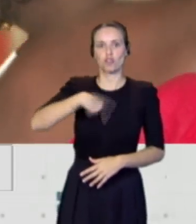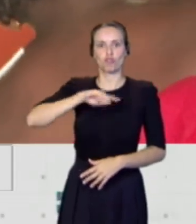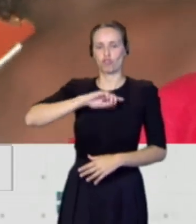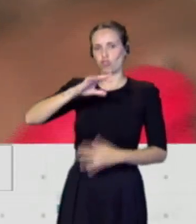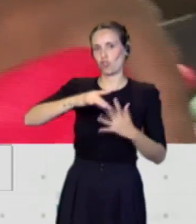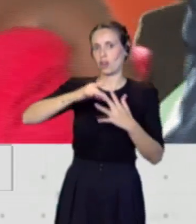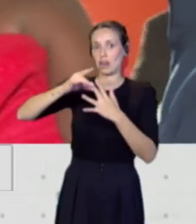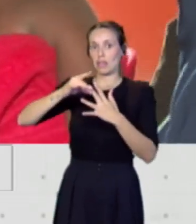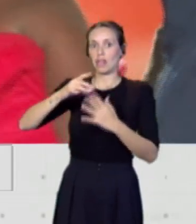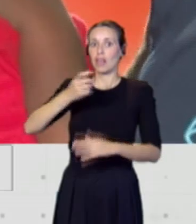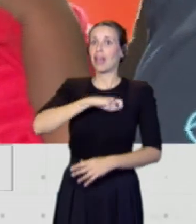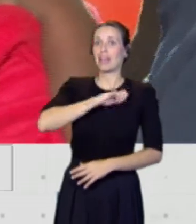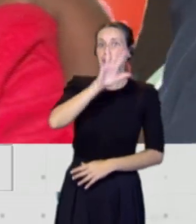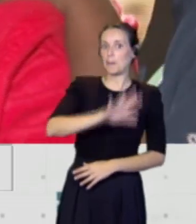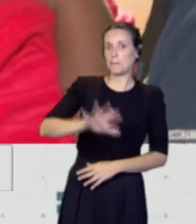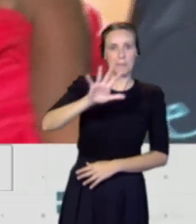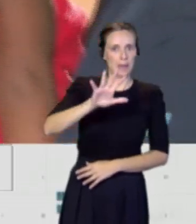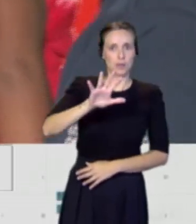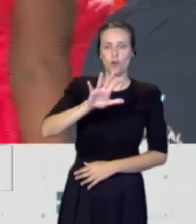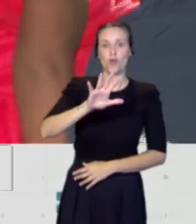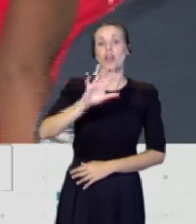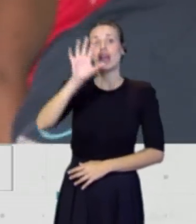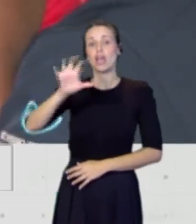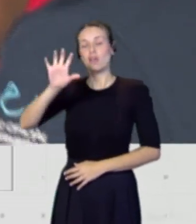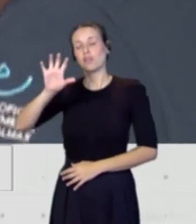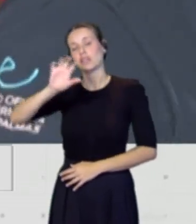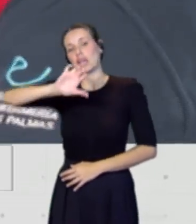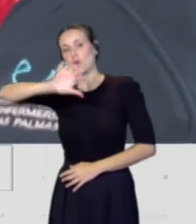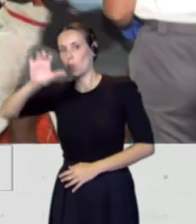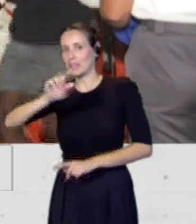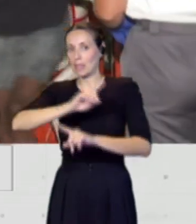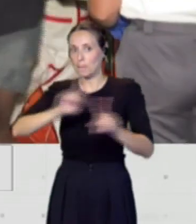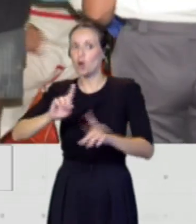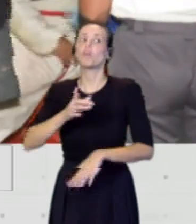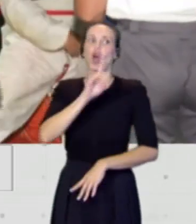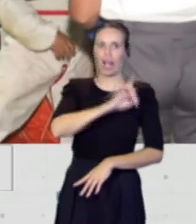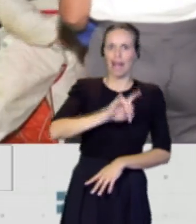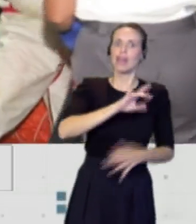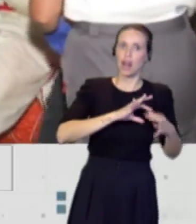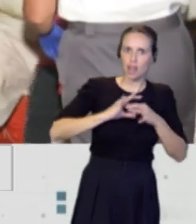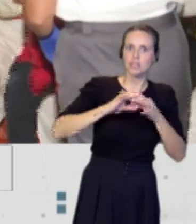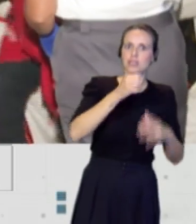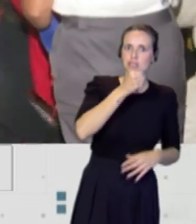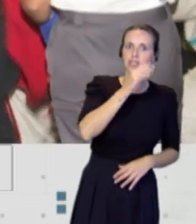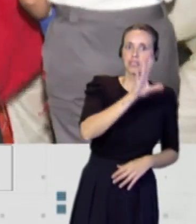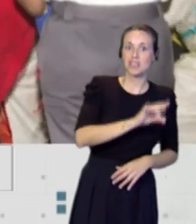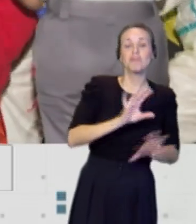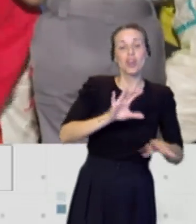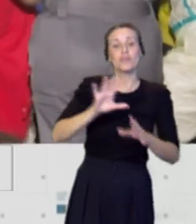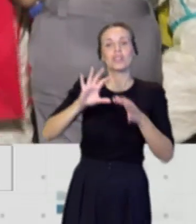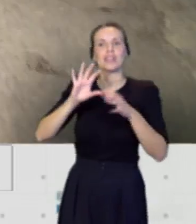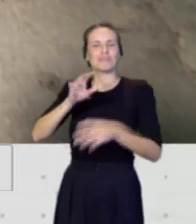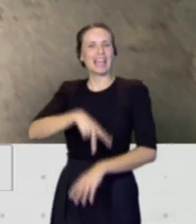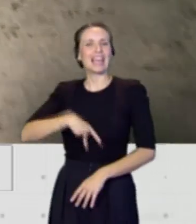lo hemos sido en España, no lo hemos sido conjunto de la Unión Europea, sí lo hemos sido en Canarias. Pero en el conjunto de la Unión Europea sí se ha cumplido el pronóstico de que la